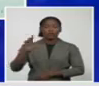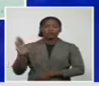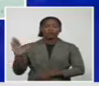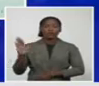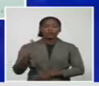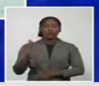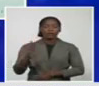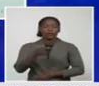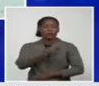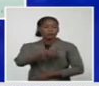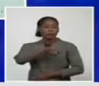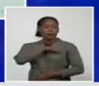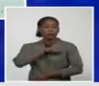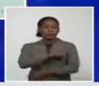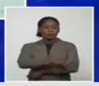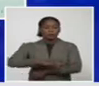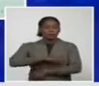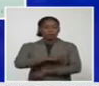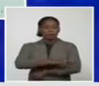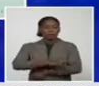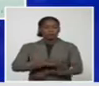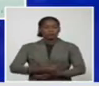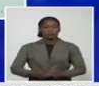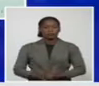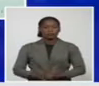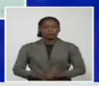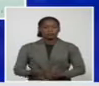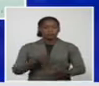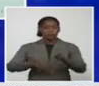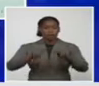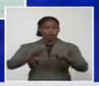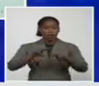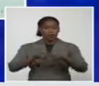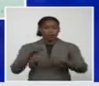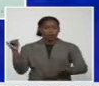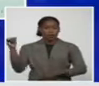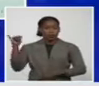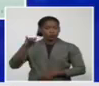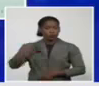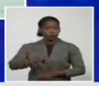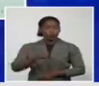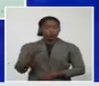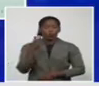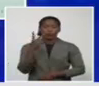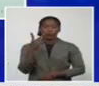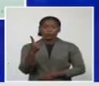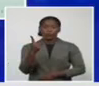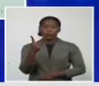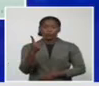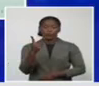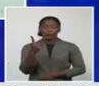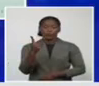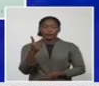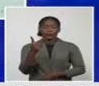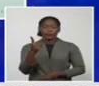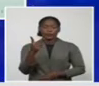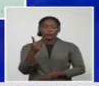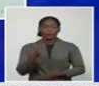España. En el caso de La Habana se confirman 2 casos importados que